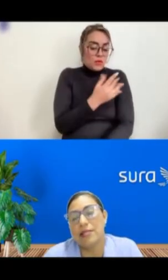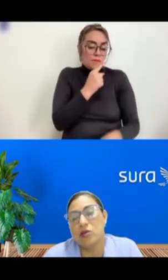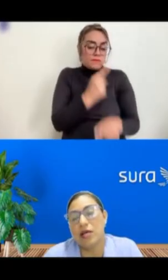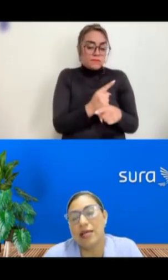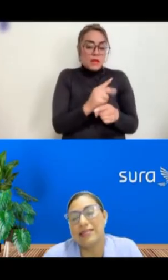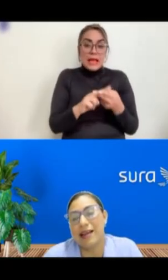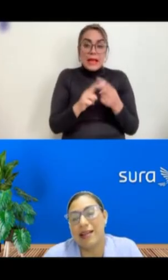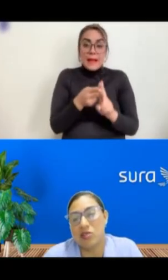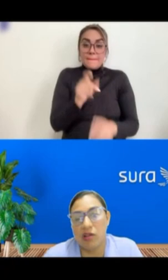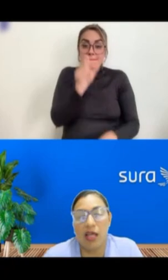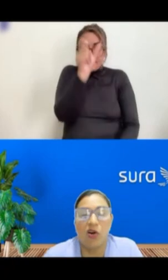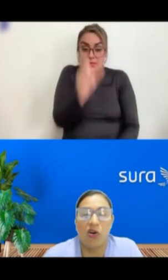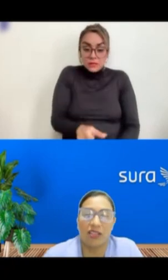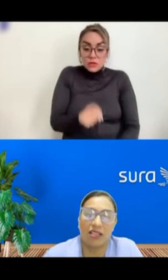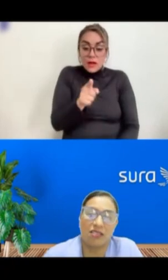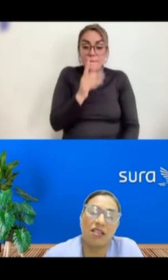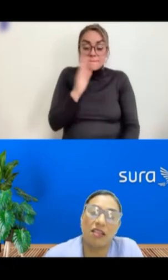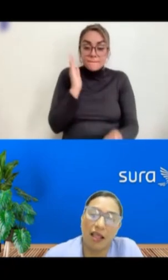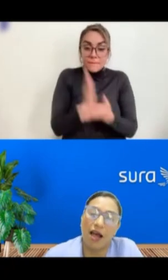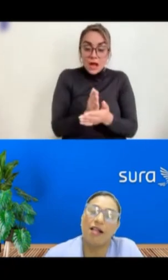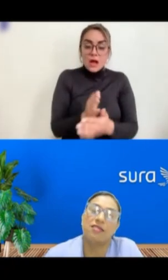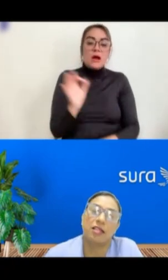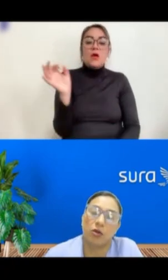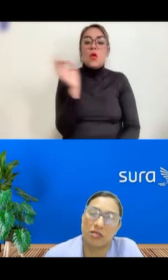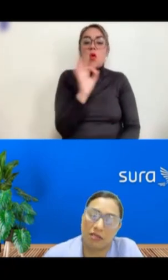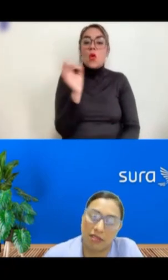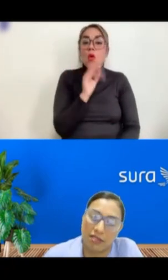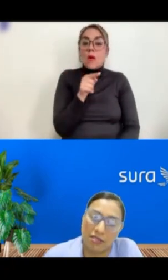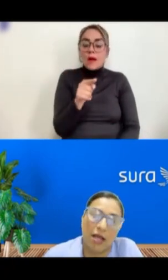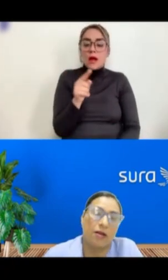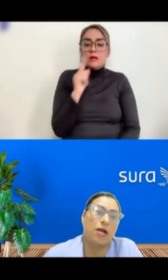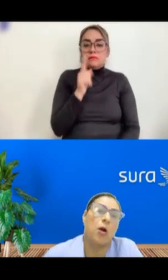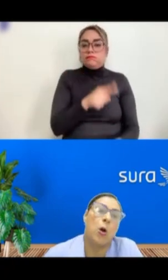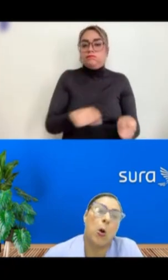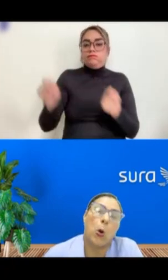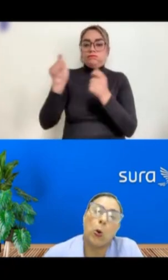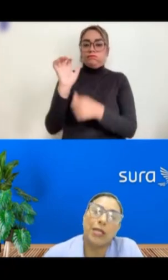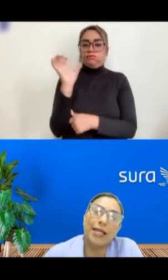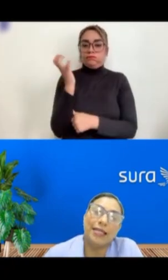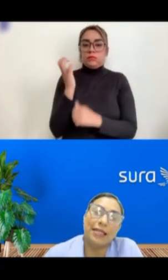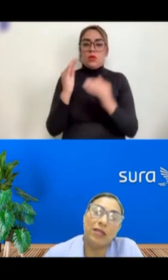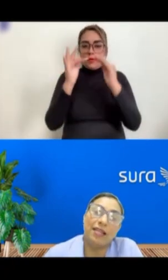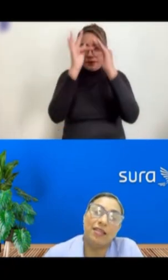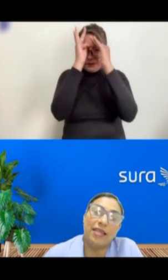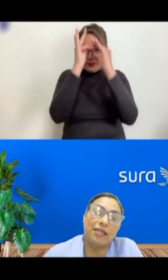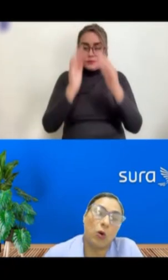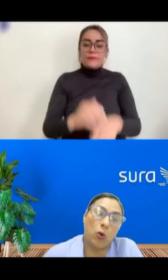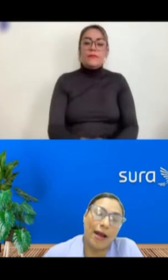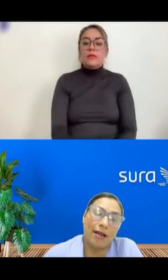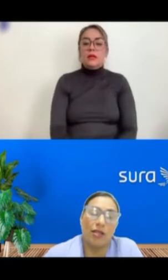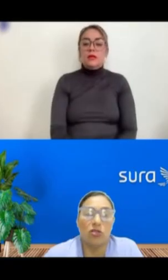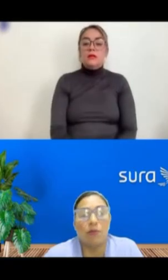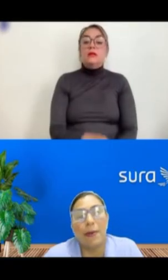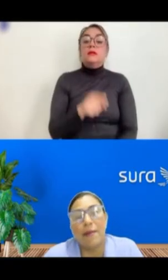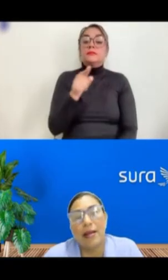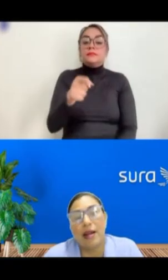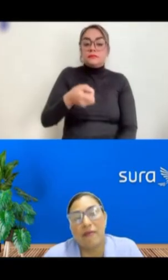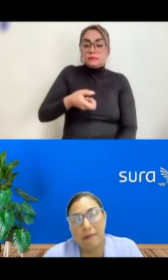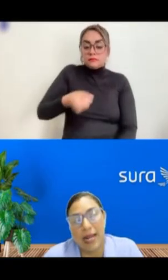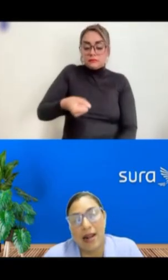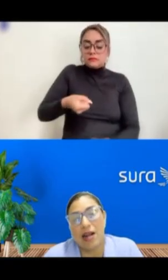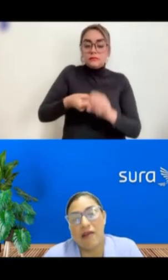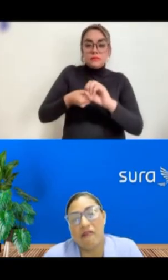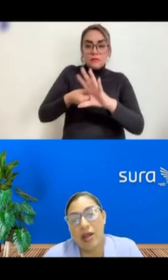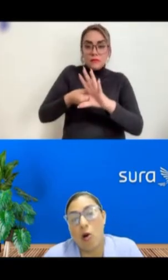entramos a esa persona que está lesionada o que está sentada al centro asistencial. Una linterna ocular que nos sirve